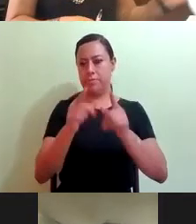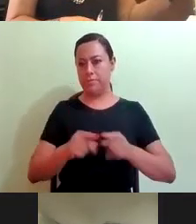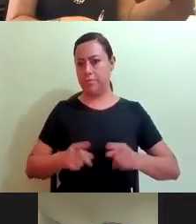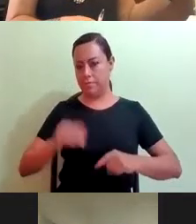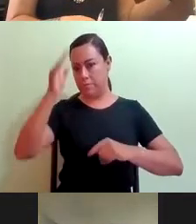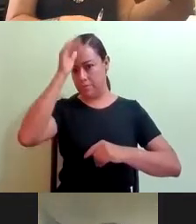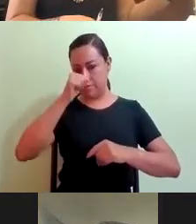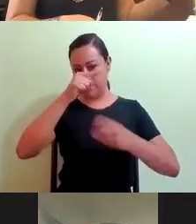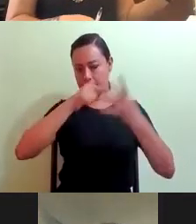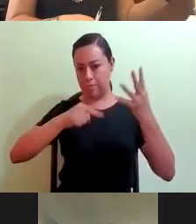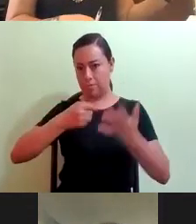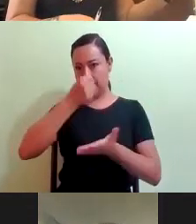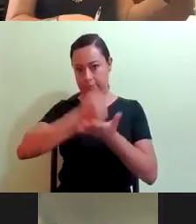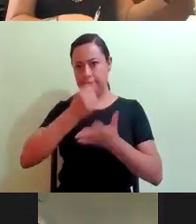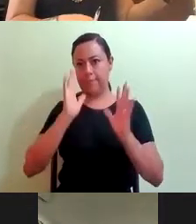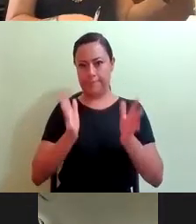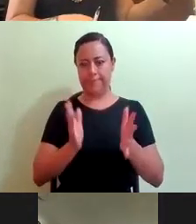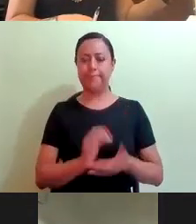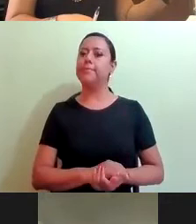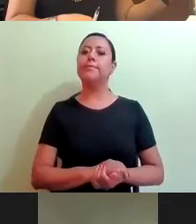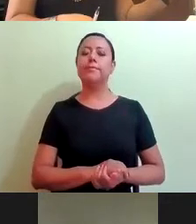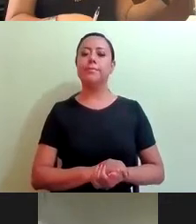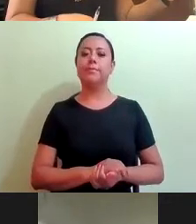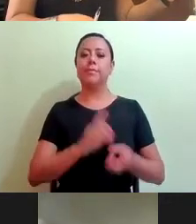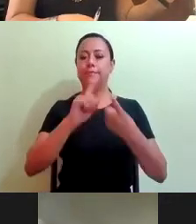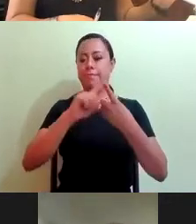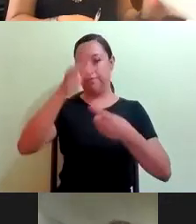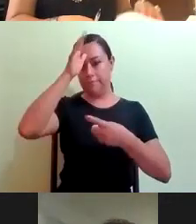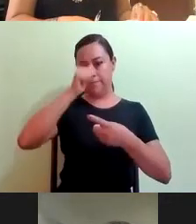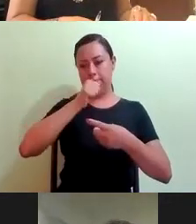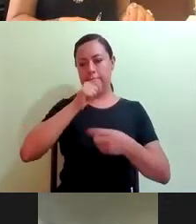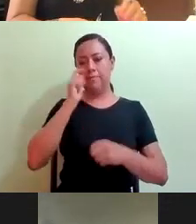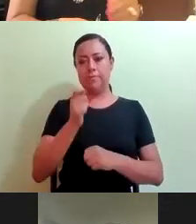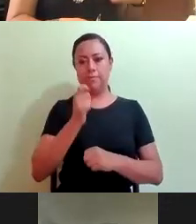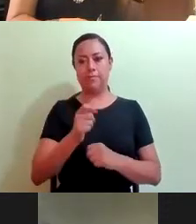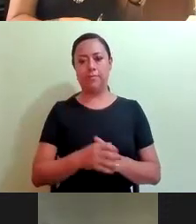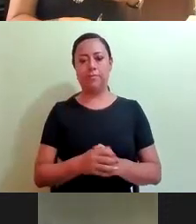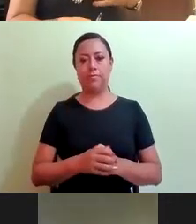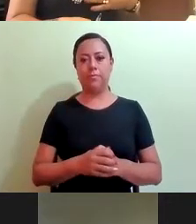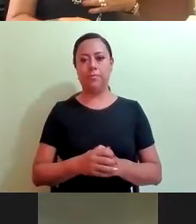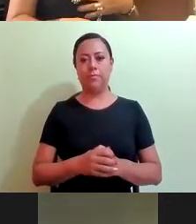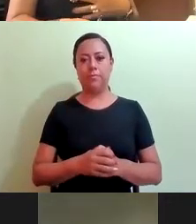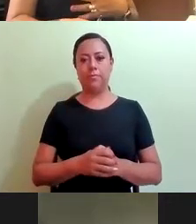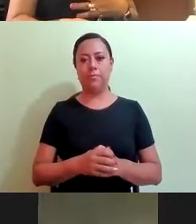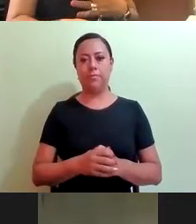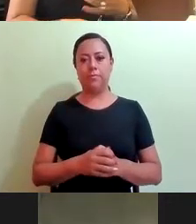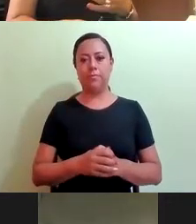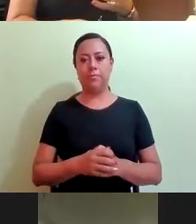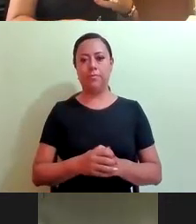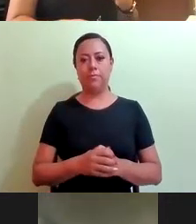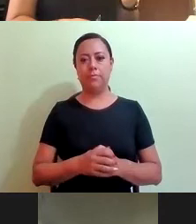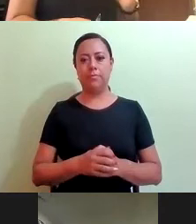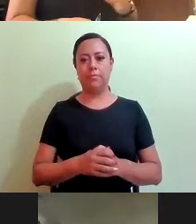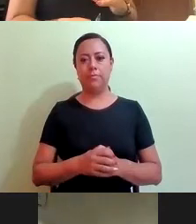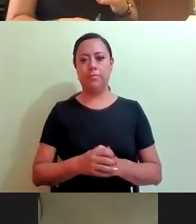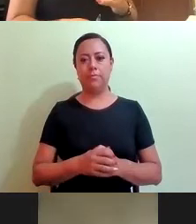acuerdos aprobados. El primer acuerdo, con terminación 1, se aprueba por unanimidad